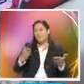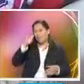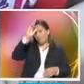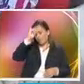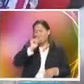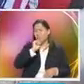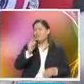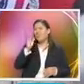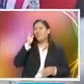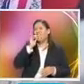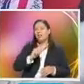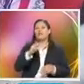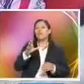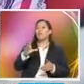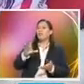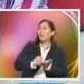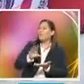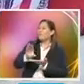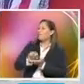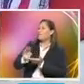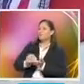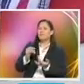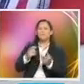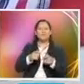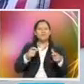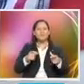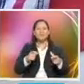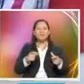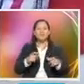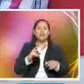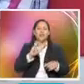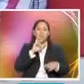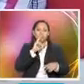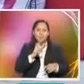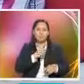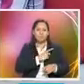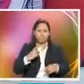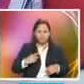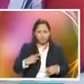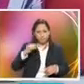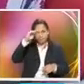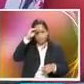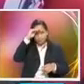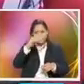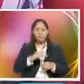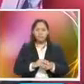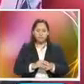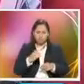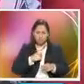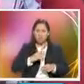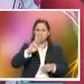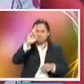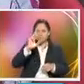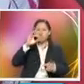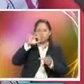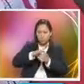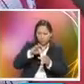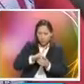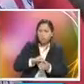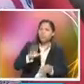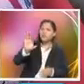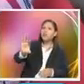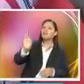acuerdo se sigue reproduciendo. Entonces creo que debemos de cambiar la estrategia. Creo que lo que debemos hacer ahora es involucrarnos, es votar,